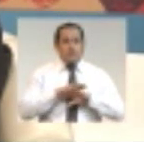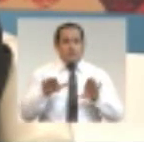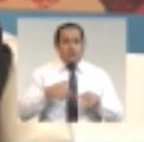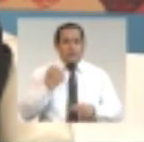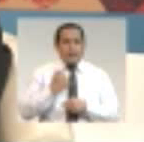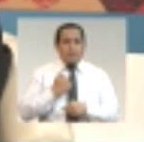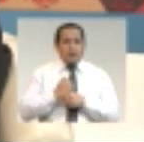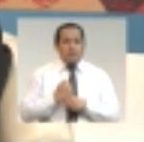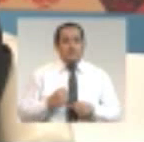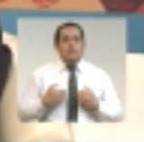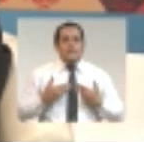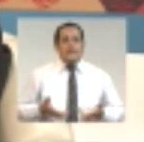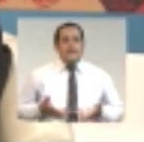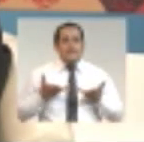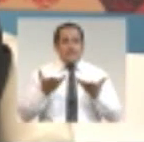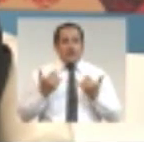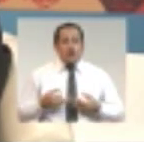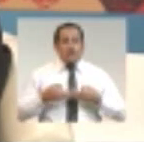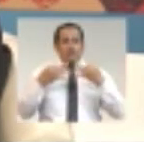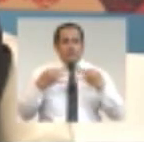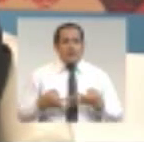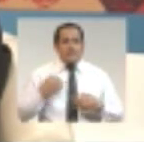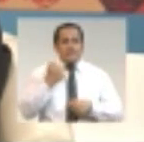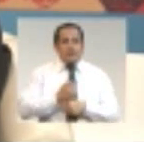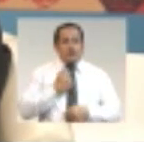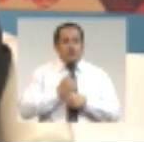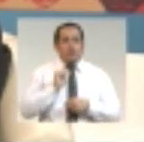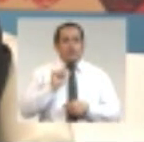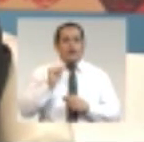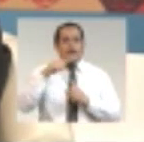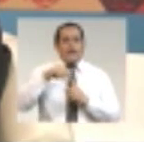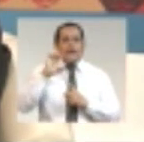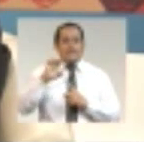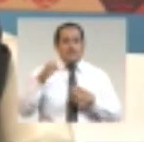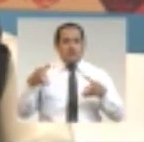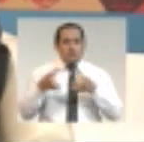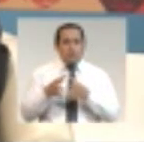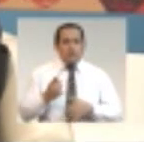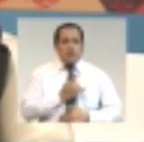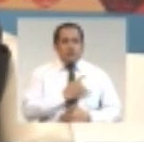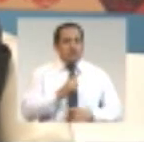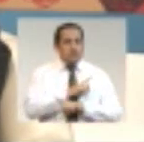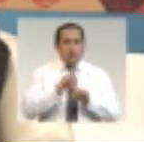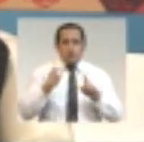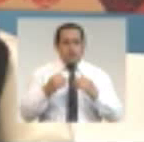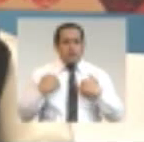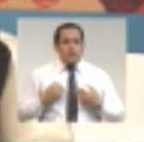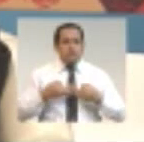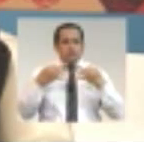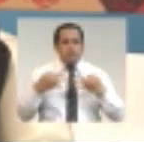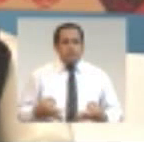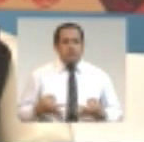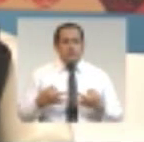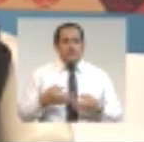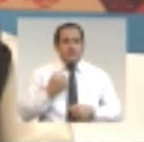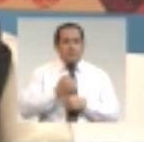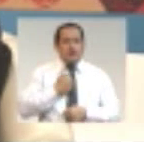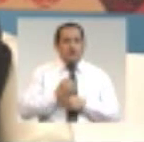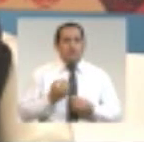Terminada la obra, se tiene que sacar la conformidad de obra. Ate, el Monumental, no tiene conformidad de obra. ¿Por